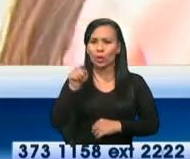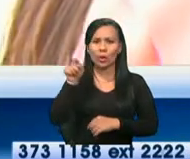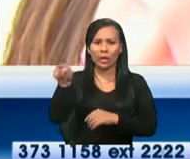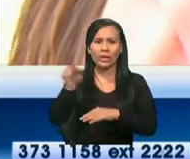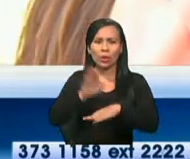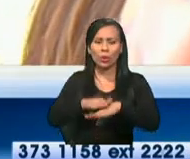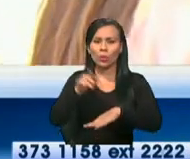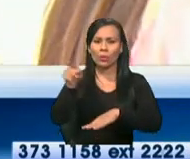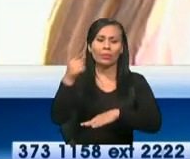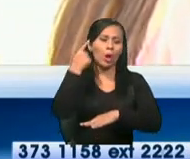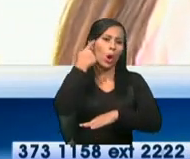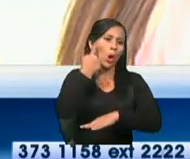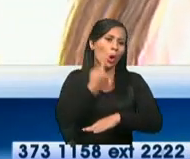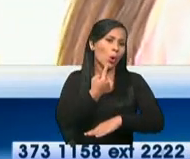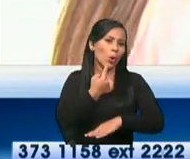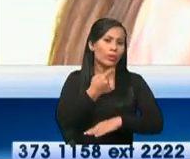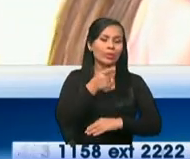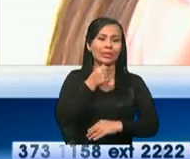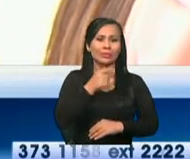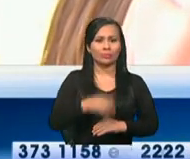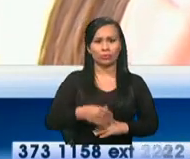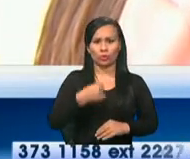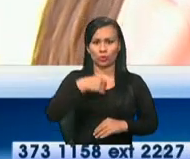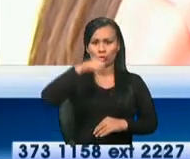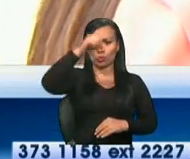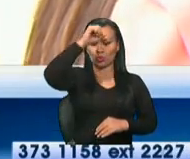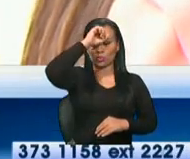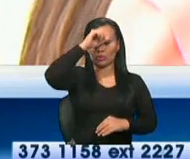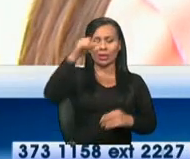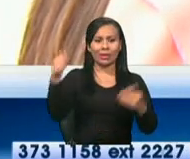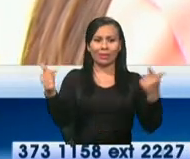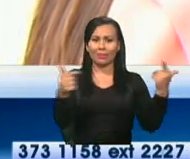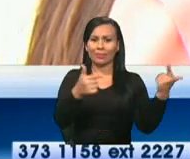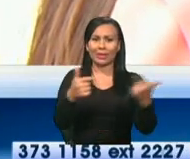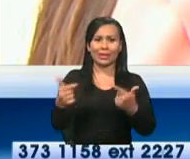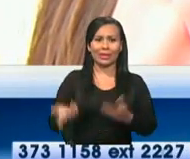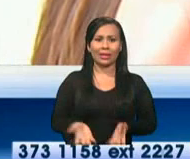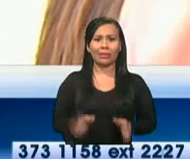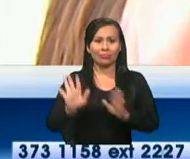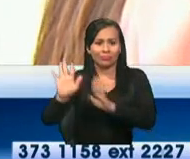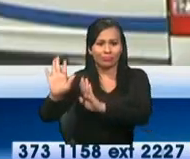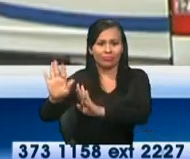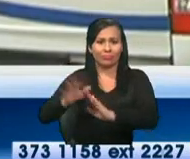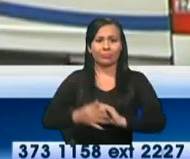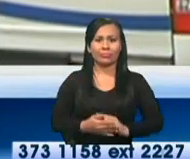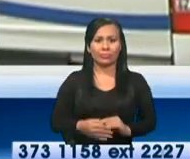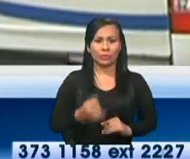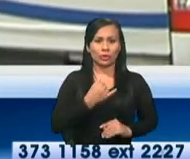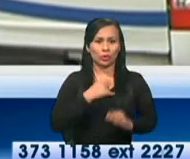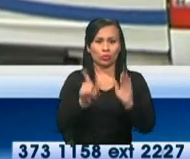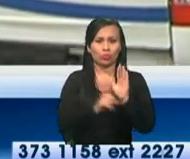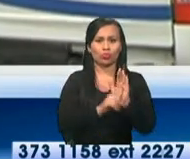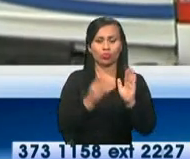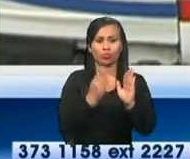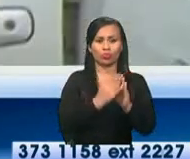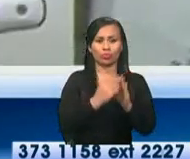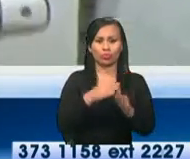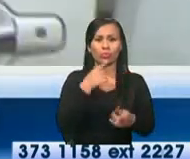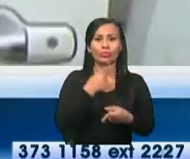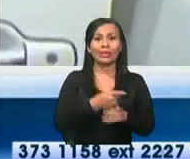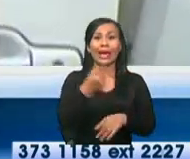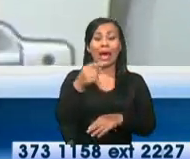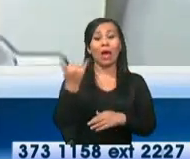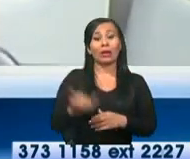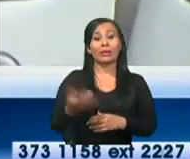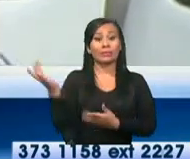¿Y el corte que la joven tiene en la cara? Yo no sé nada de pelea, señora, de mujeres, de ellos, yo no, porque por eso no salgo de mi casa. La audiencia se realizará